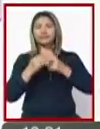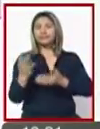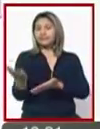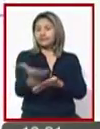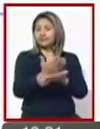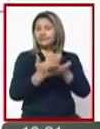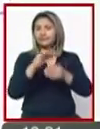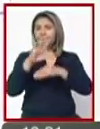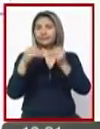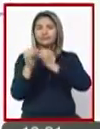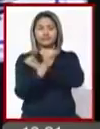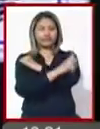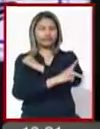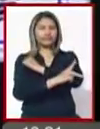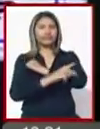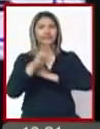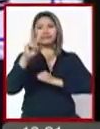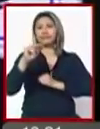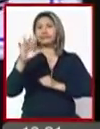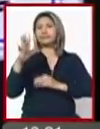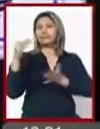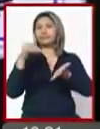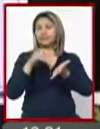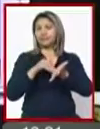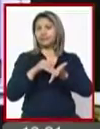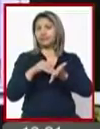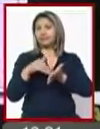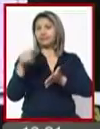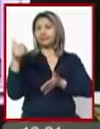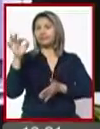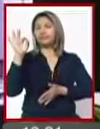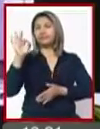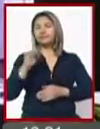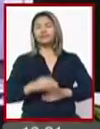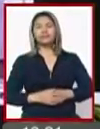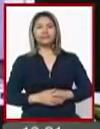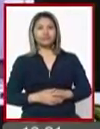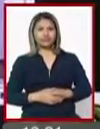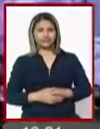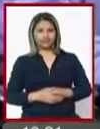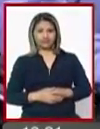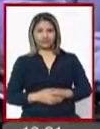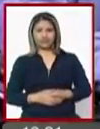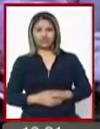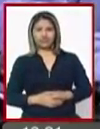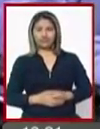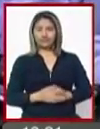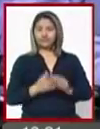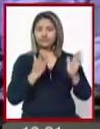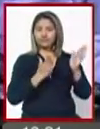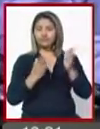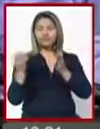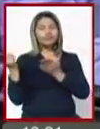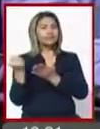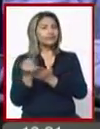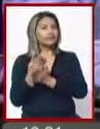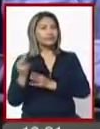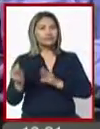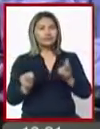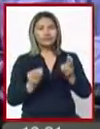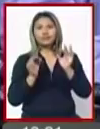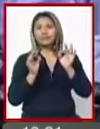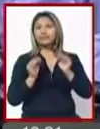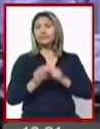recolectado en todo el país, con 25.410 puntos de enrolamiento. Esto es un sistema moderno,